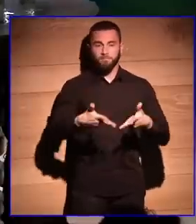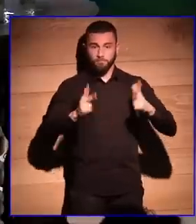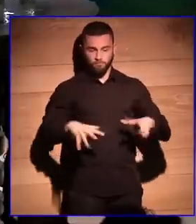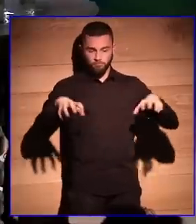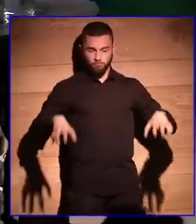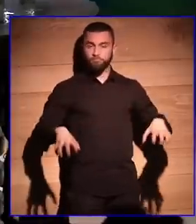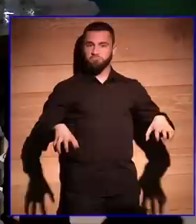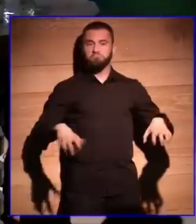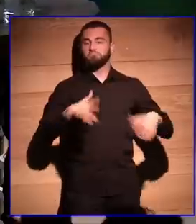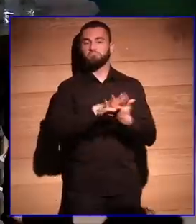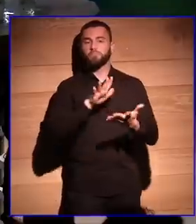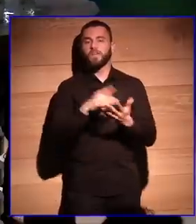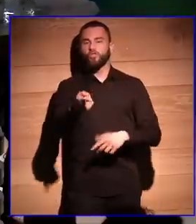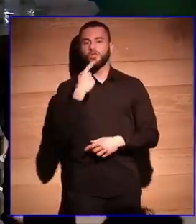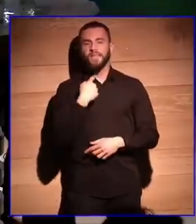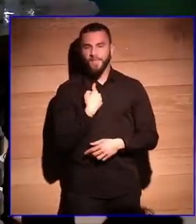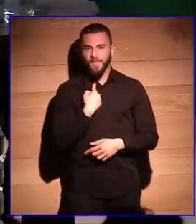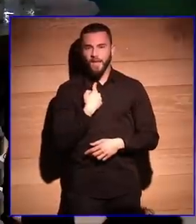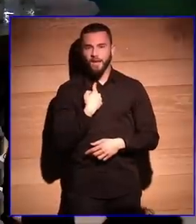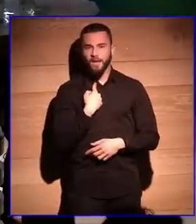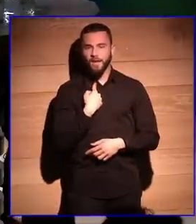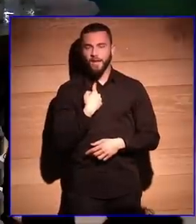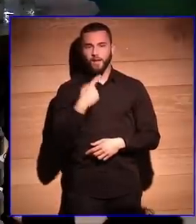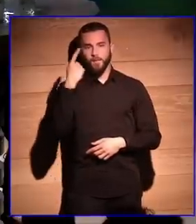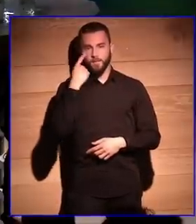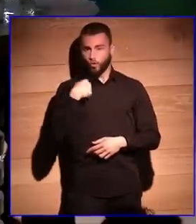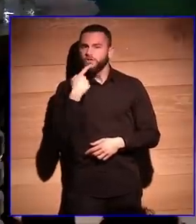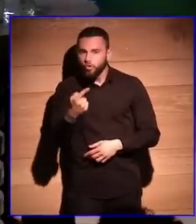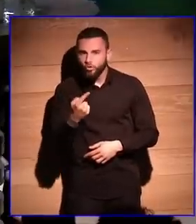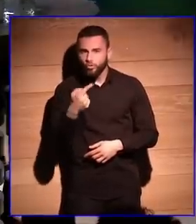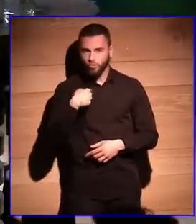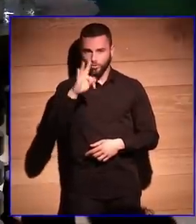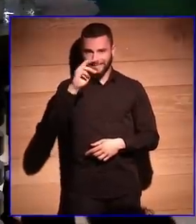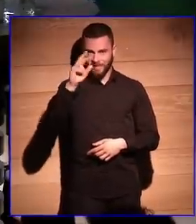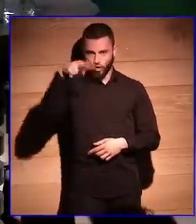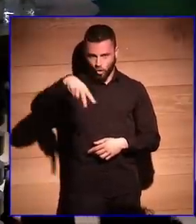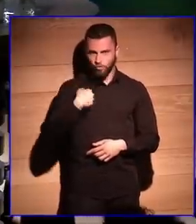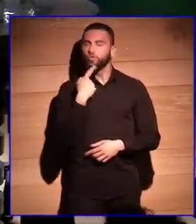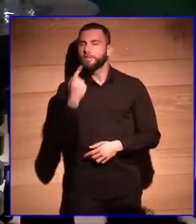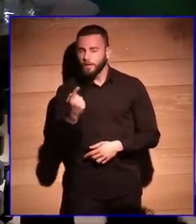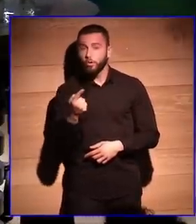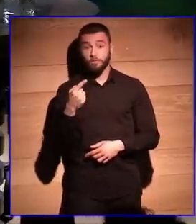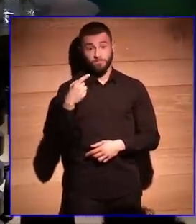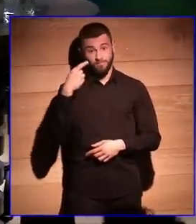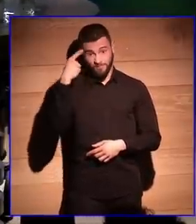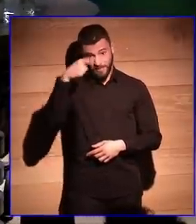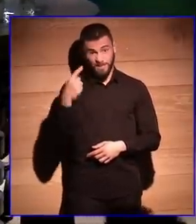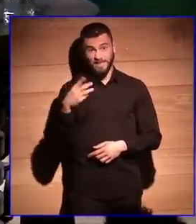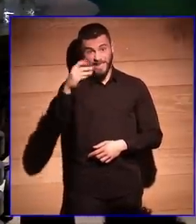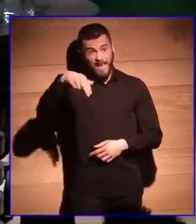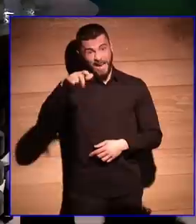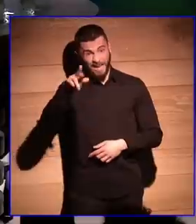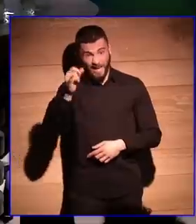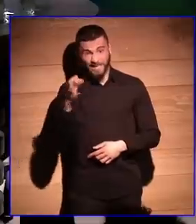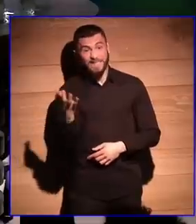Hierro, tranquilamente, y entonces os dicen, mira, es que os digo yo, que soy Tyrion. ¿Sabes qué pasa, Daenerys? Que es que